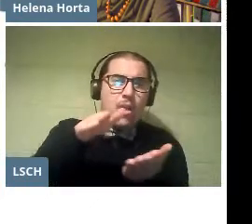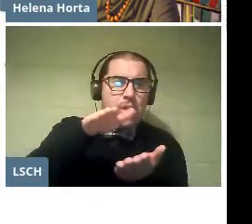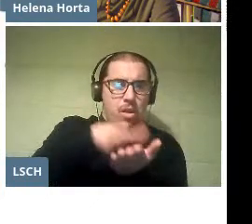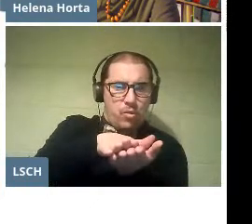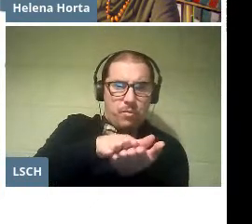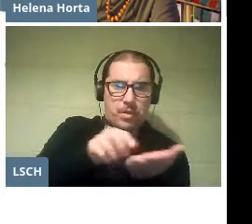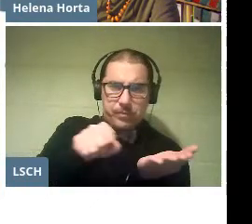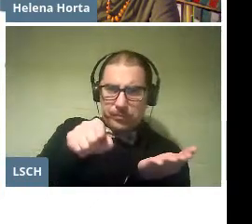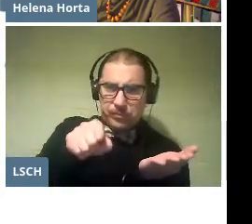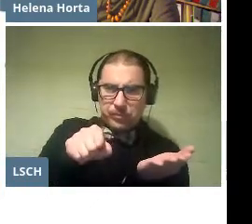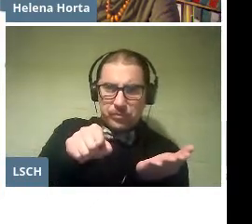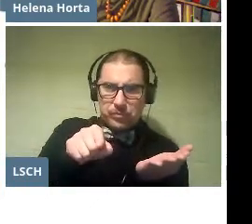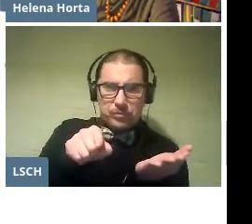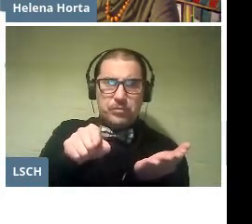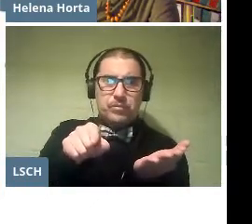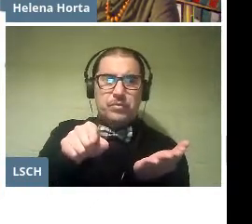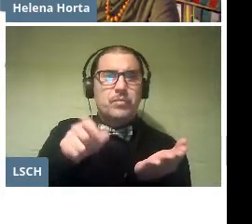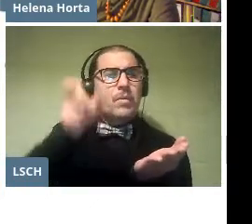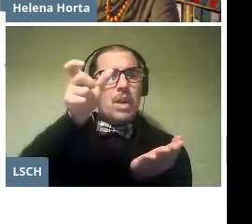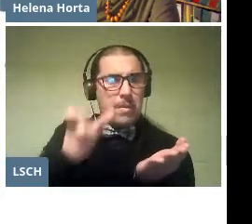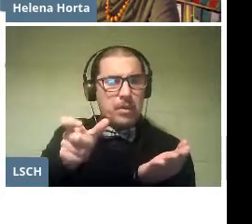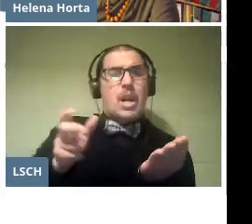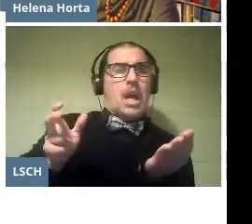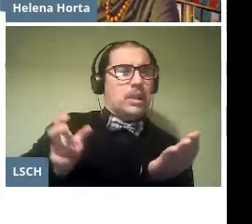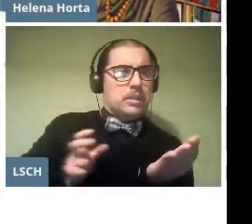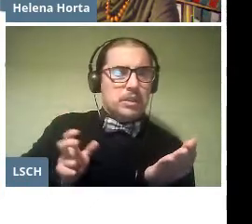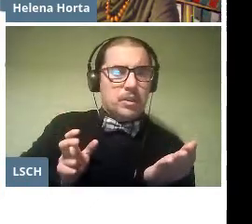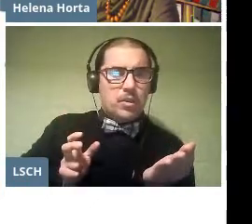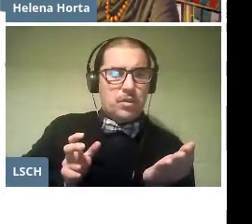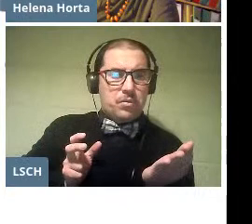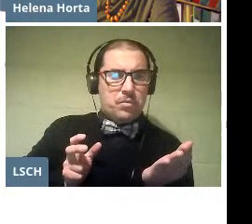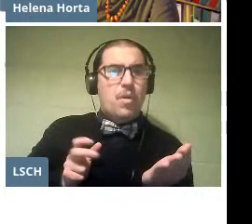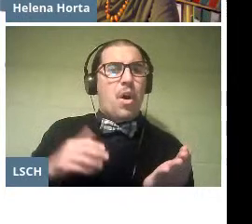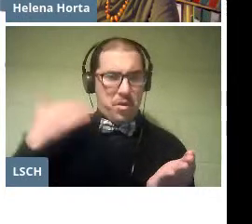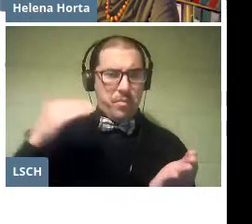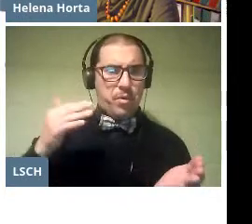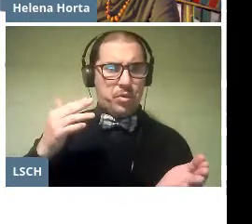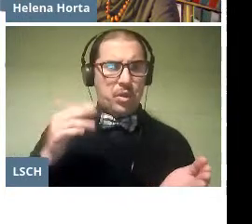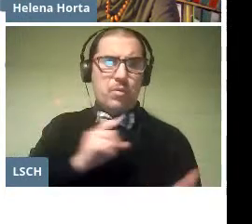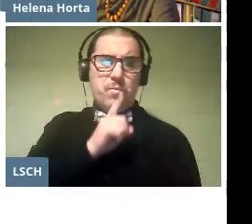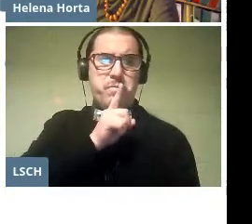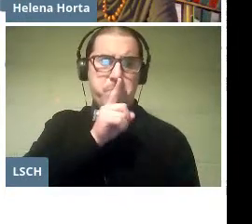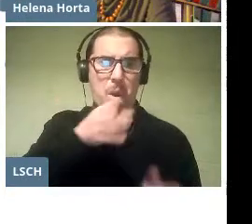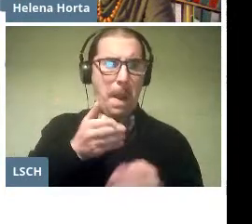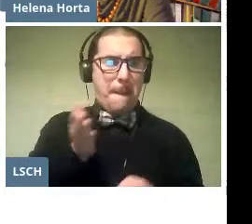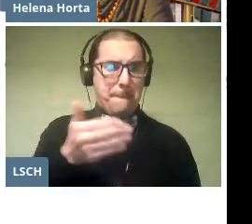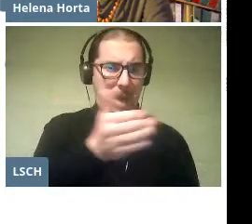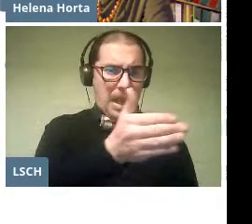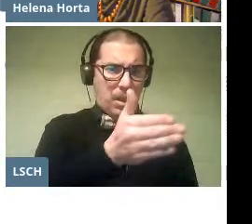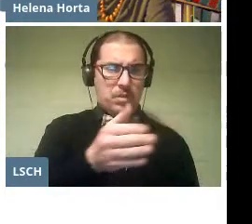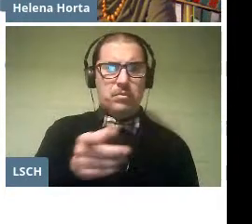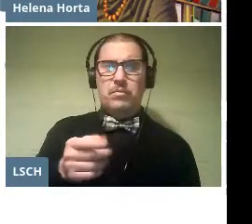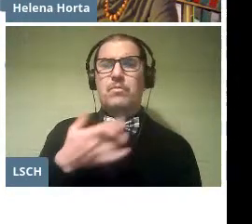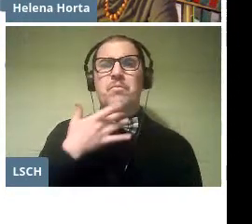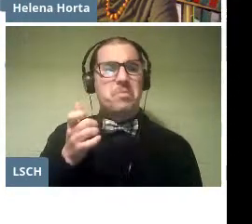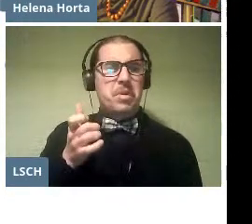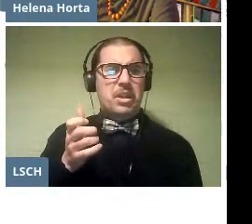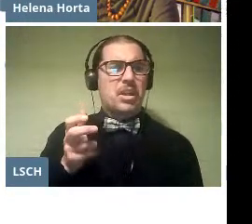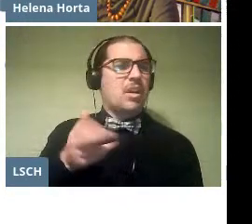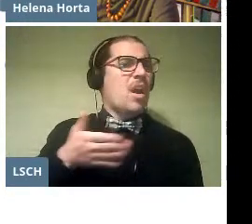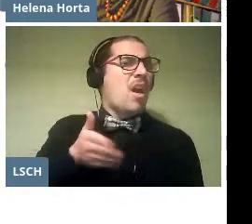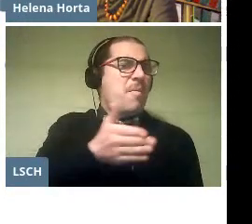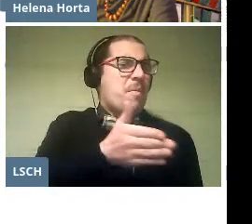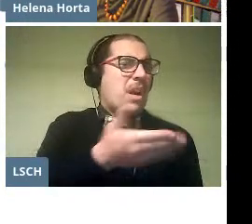caso corresponde a un señor de alto rango, pescador, y voy a explicar por qué digo pescador.